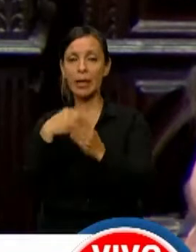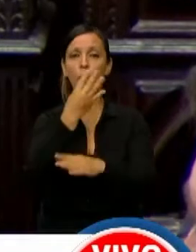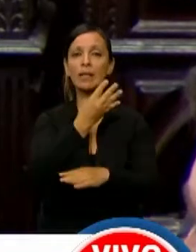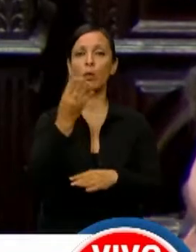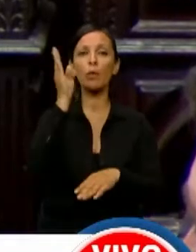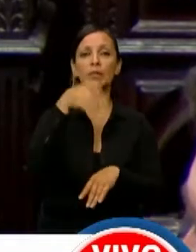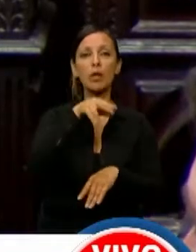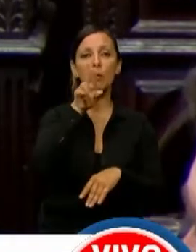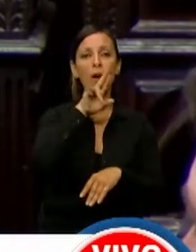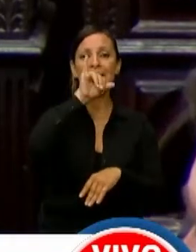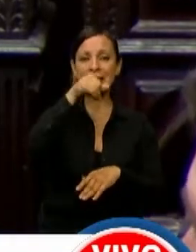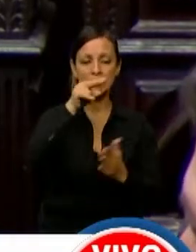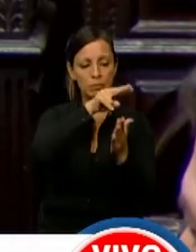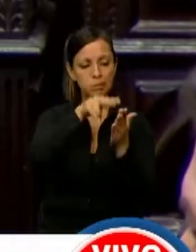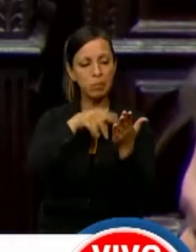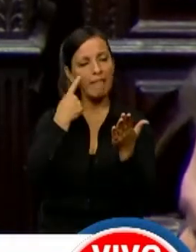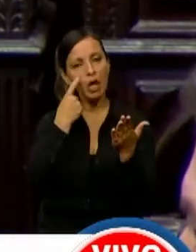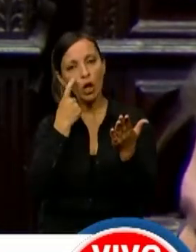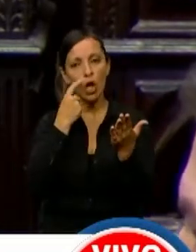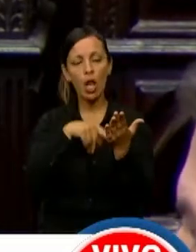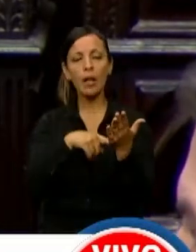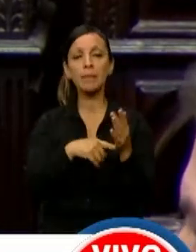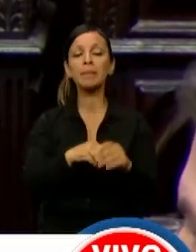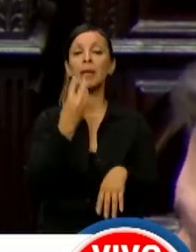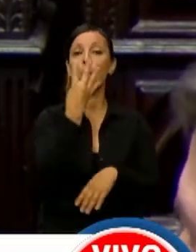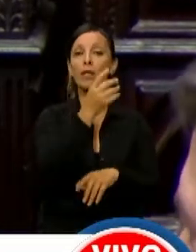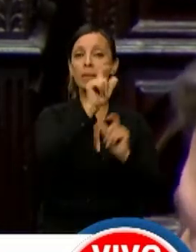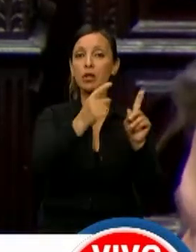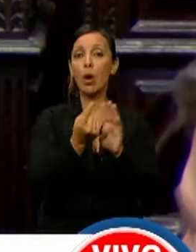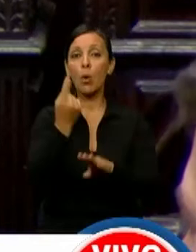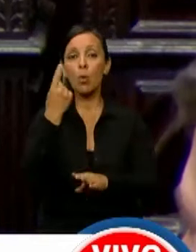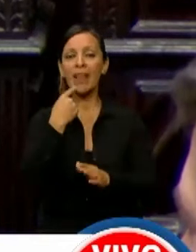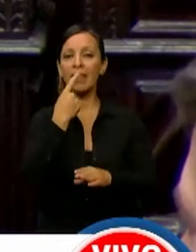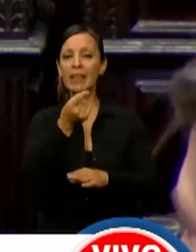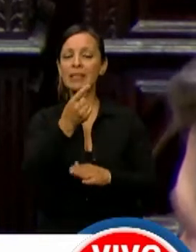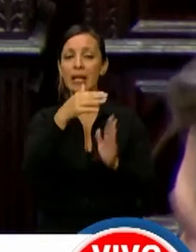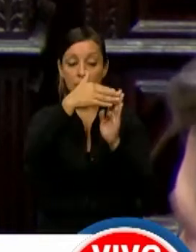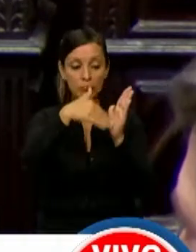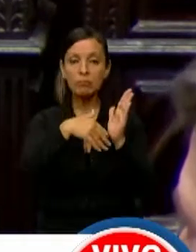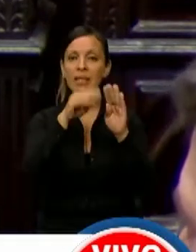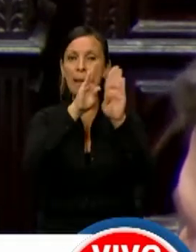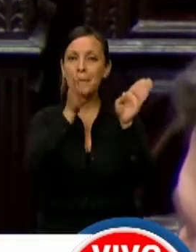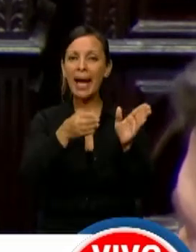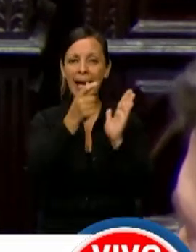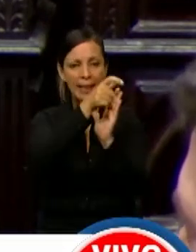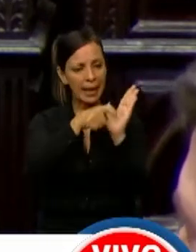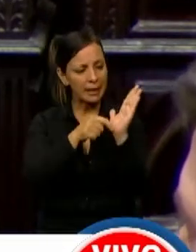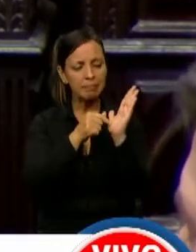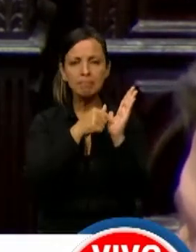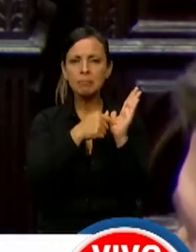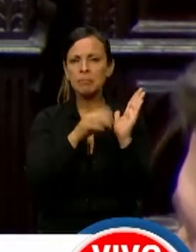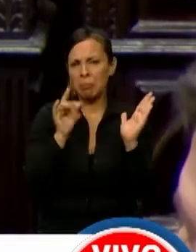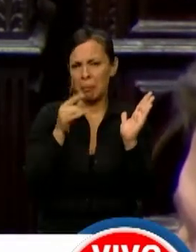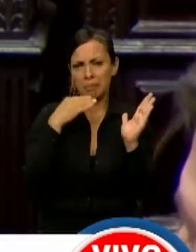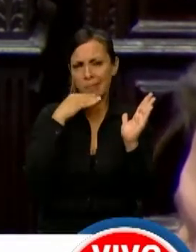mujeres. Una de cada cuatro personas consideran que la información que brindan hoy los empaques es difícil